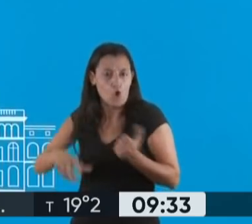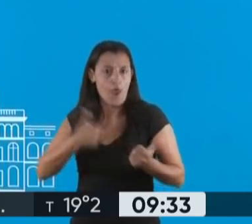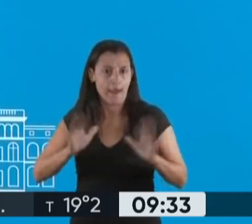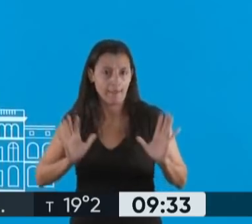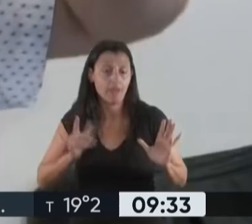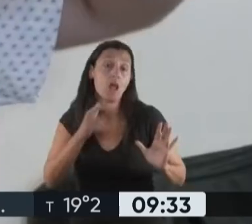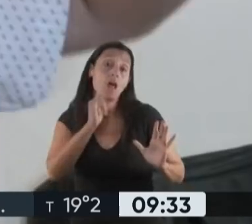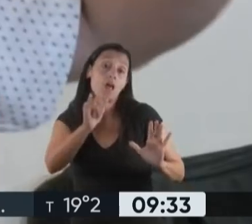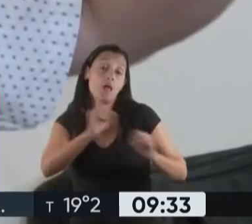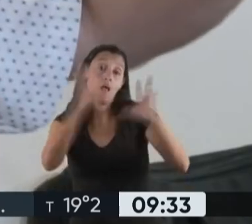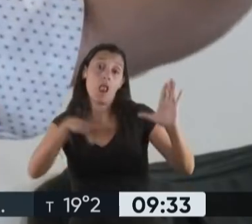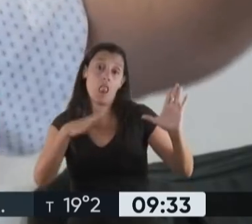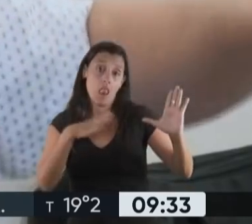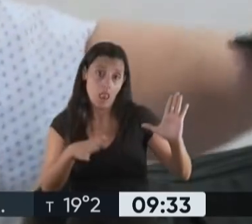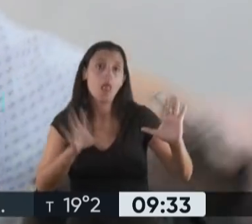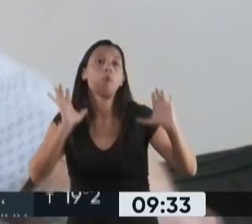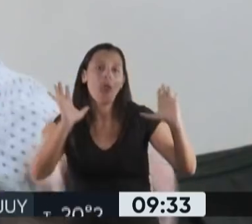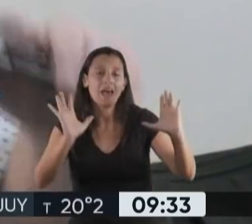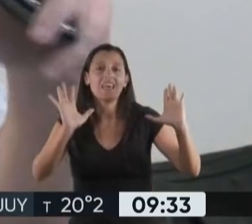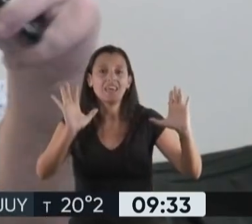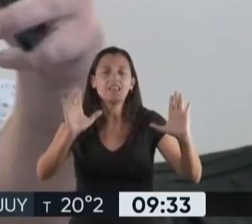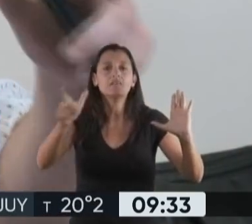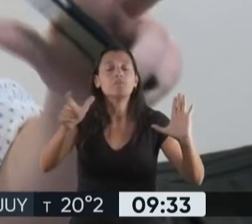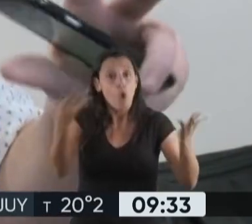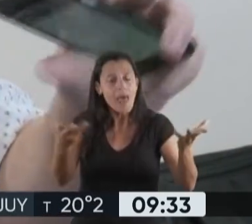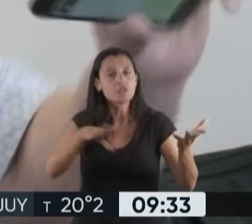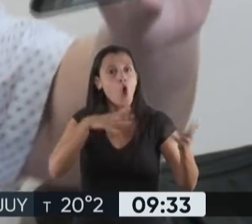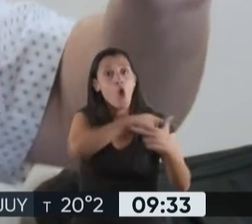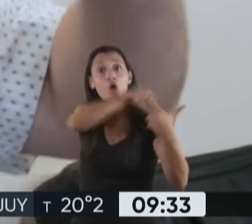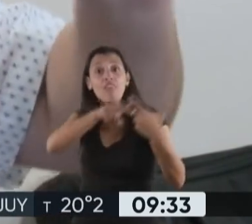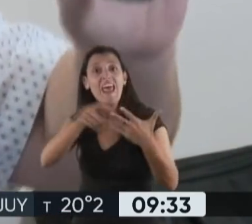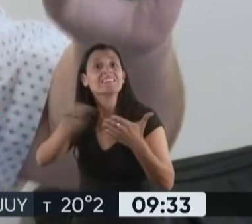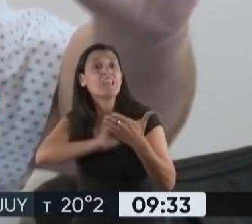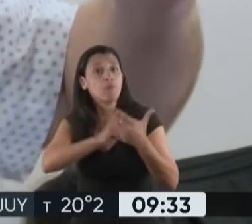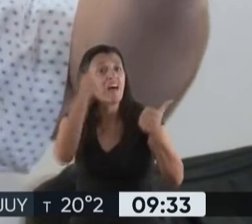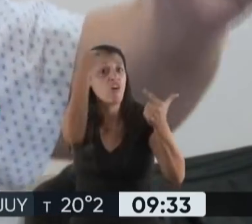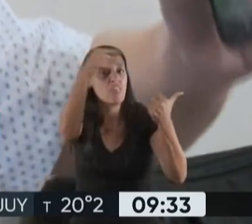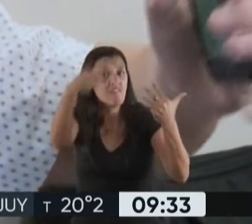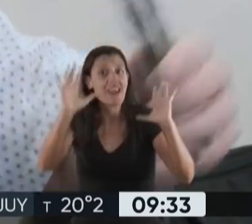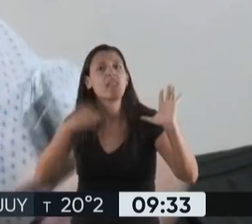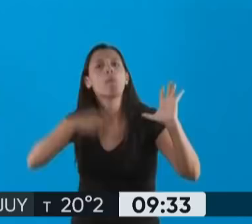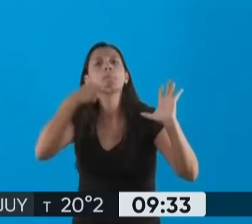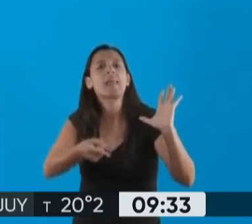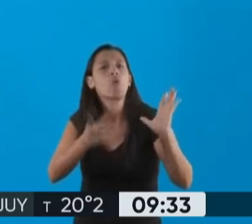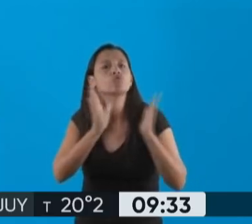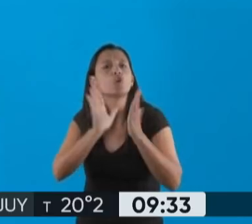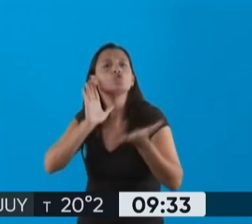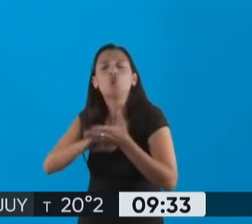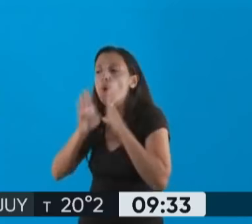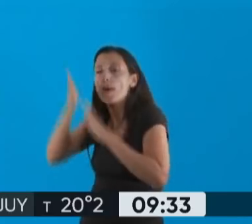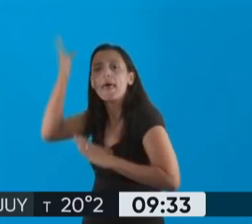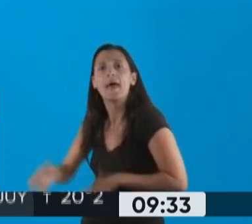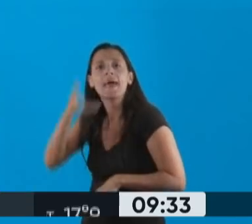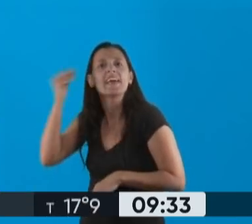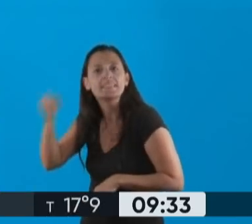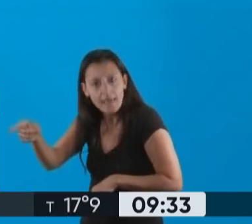Claro, por la duda, digo, sacando el espacio de Juan Grabois, que son 3 diputados, le pregunté estrictamente el espacio de Cristina Kirchner. La vicepresidenta no tiene un